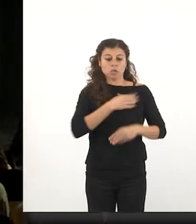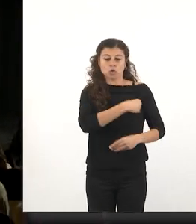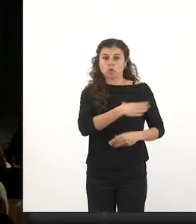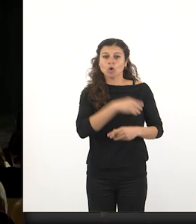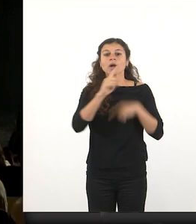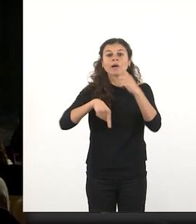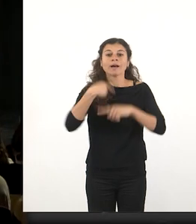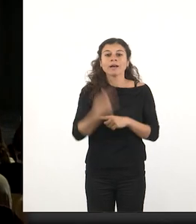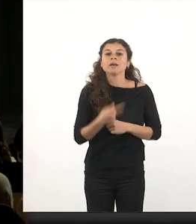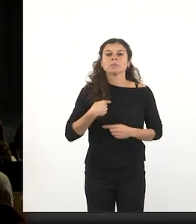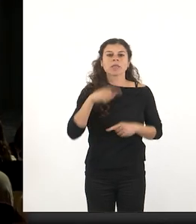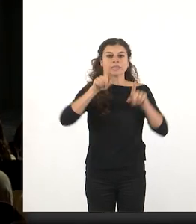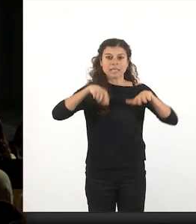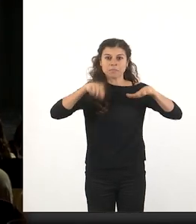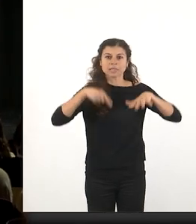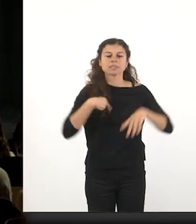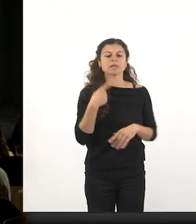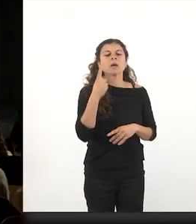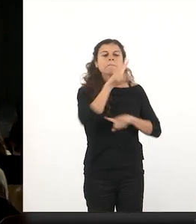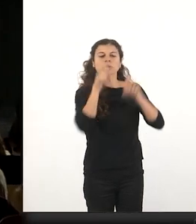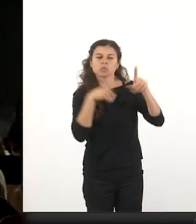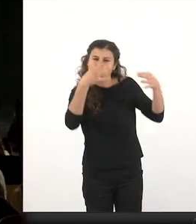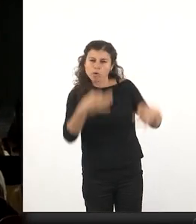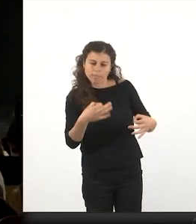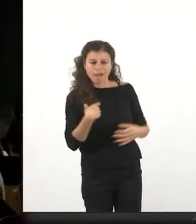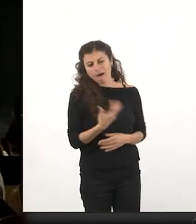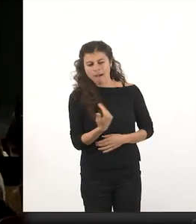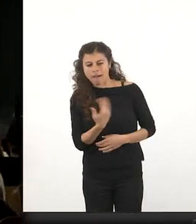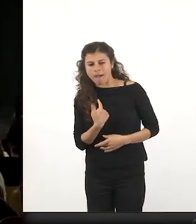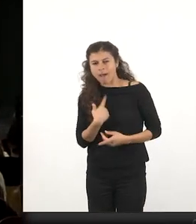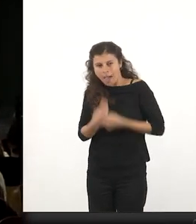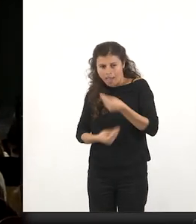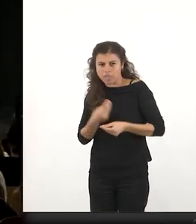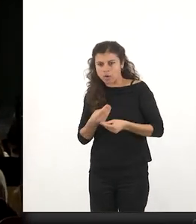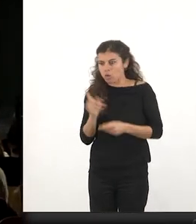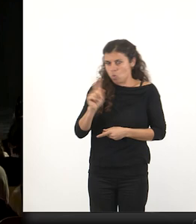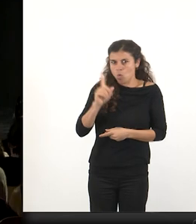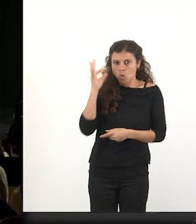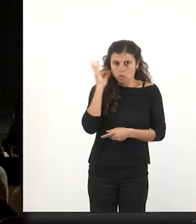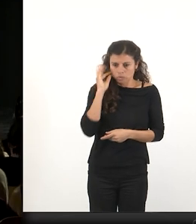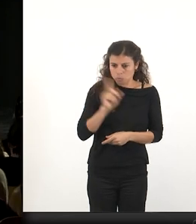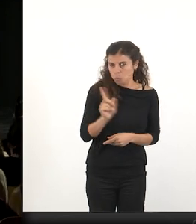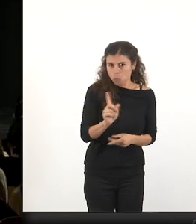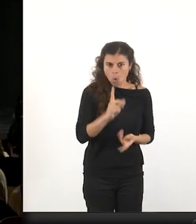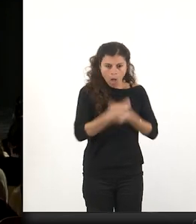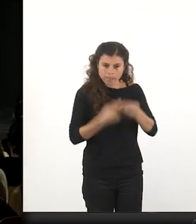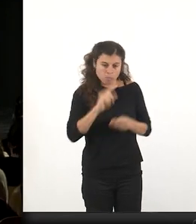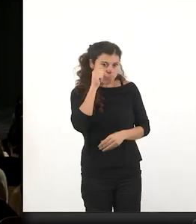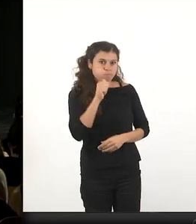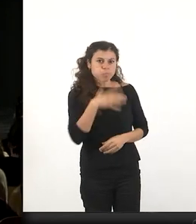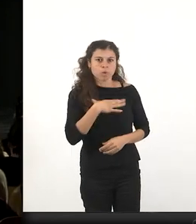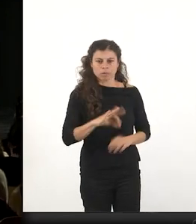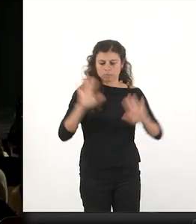una pareja heterosexual que llevan tiempo. Y cariño, vamos a hacerlo. No, Juan Carlos, chiquillo, que somos muy jóvenes. Nos podemos quedar embarazados. Tranquila,